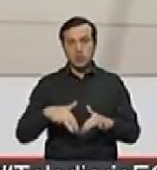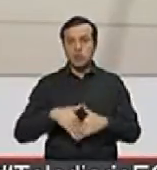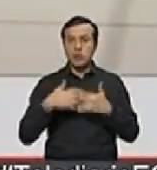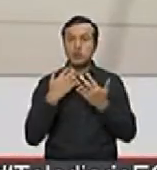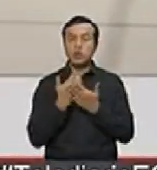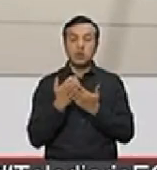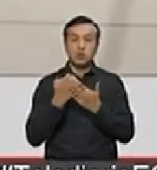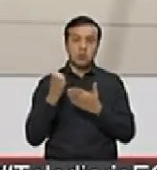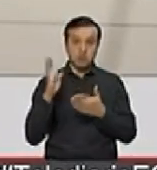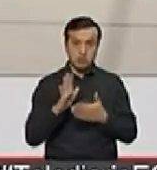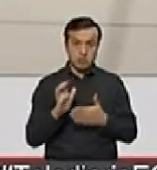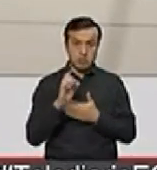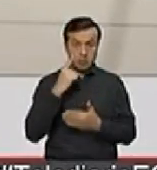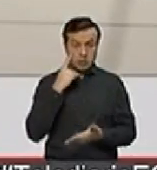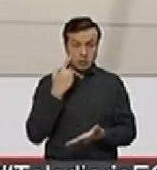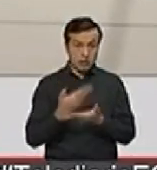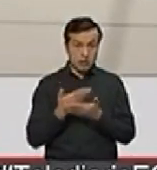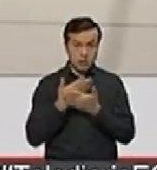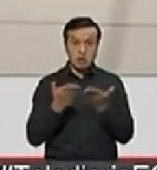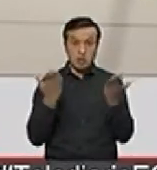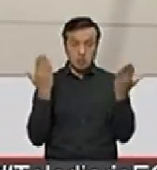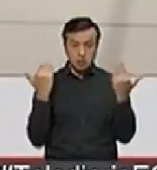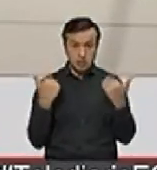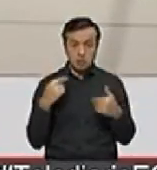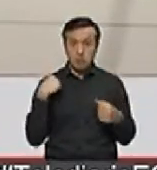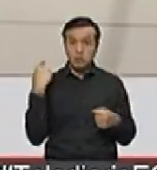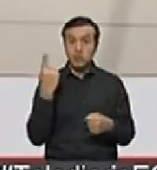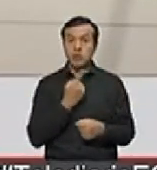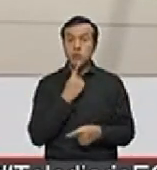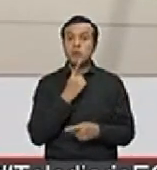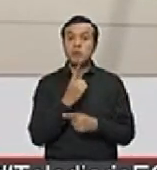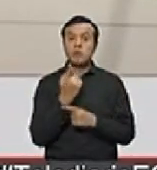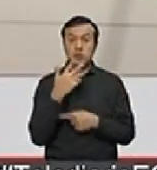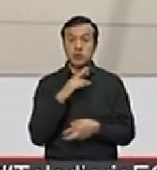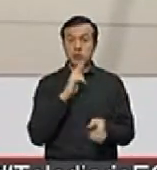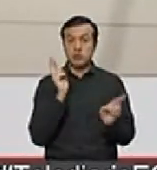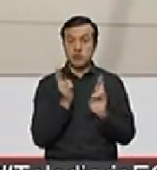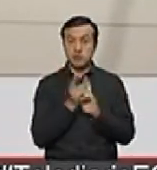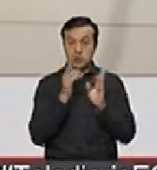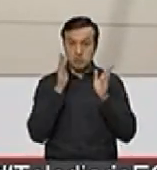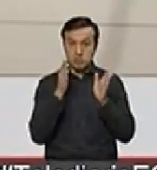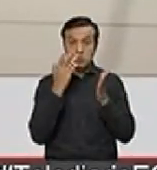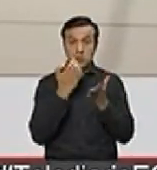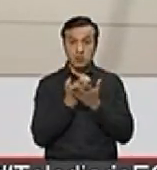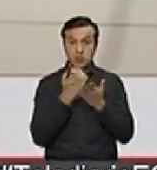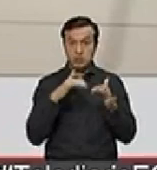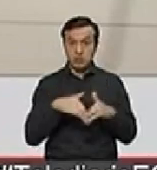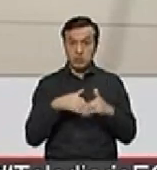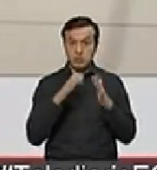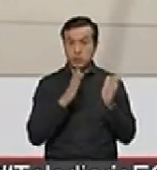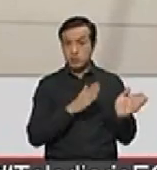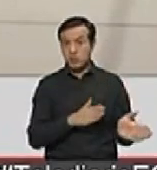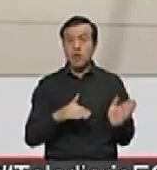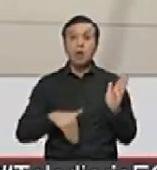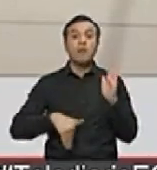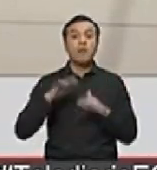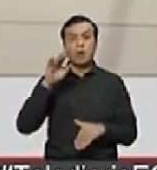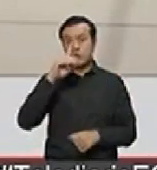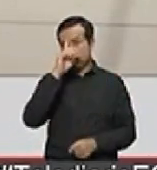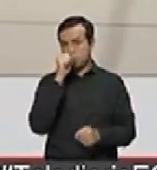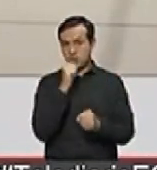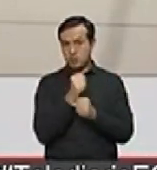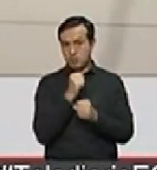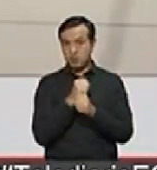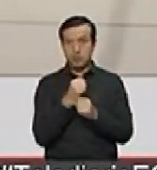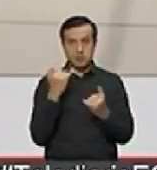país, y eso es lo que se están presentando. Nosotros estamos realizando las reformas encaminadas a reactivar económicamente el país, generar mayor empleo y dar respuesta